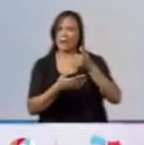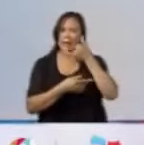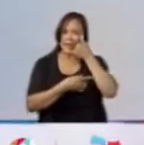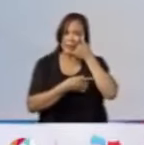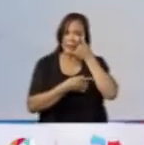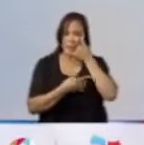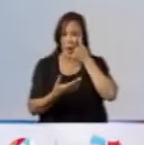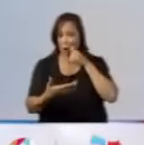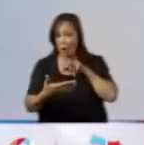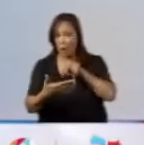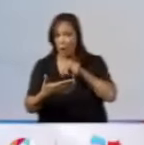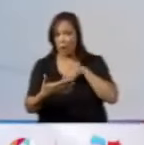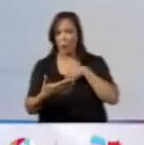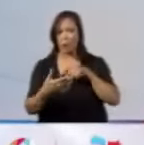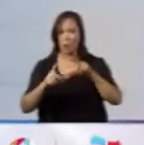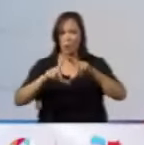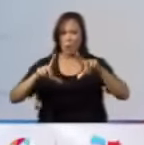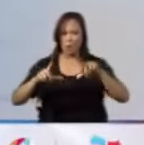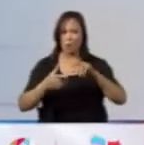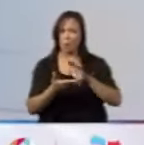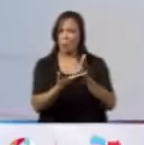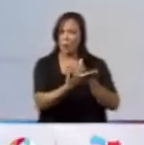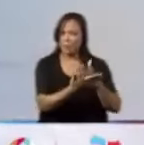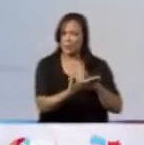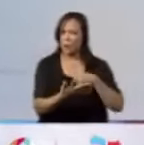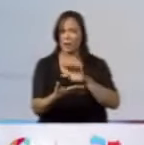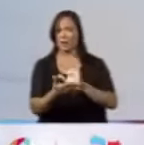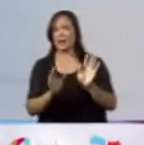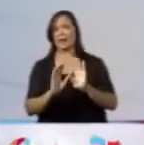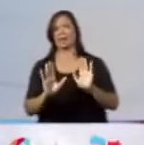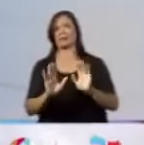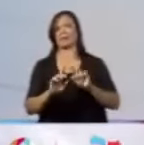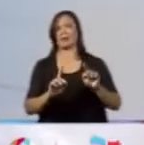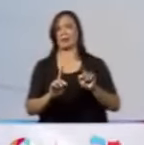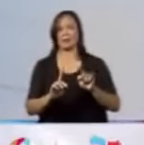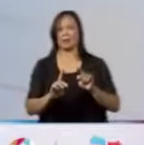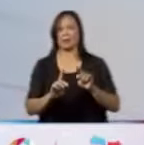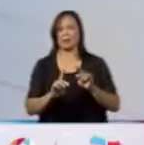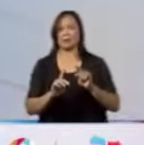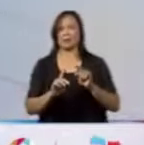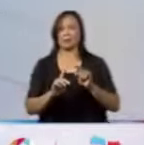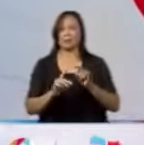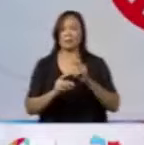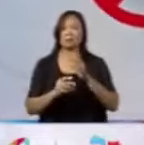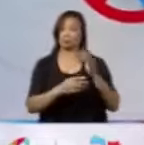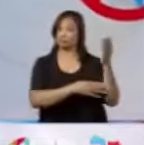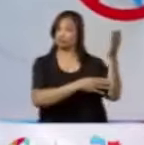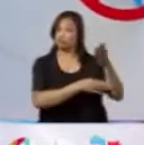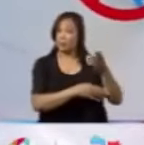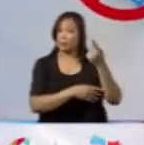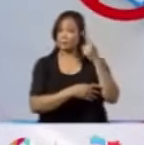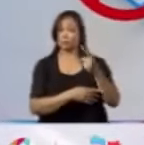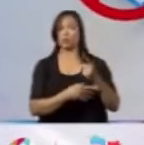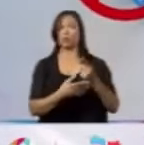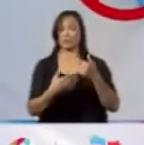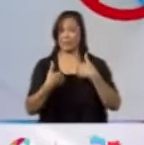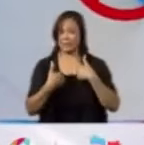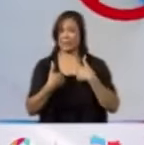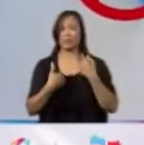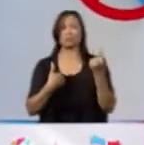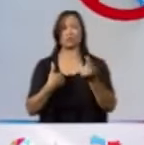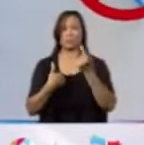aparatos electrónicos o material gráfico y auditivo de ninguna naturaleza. Y durante el debate, solo tendrán a su